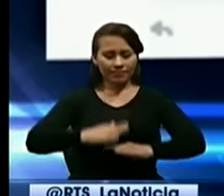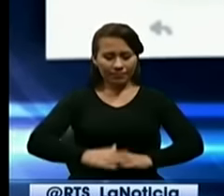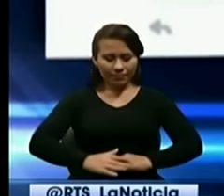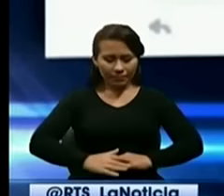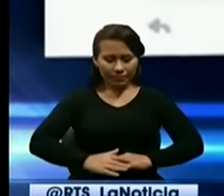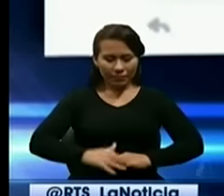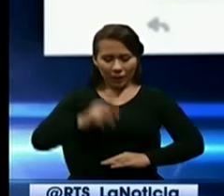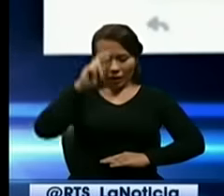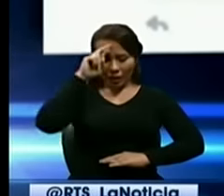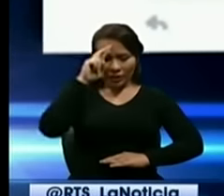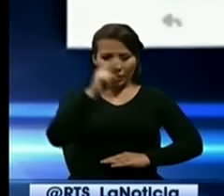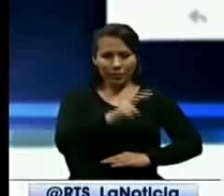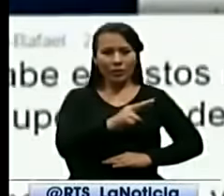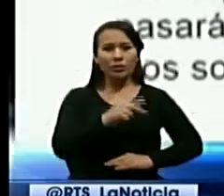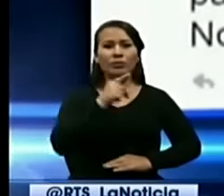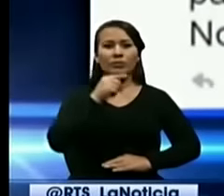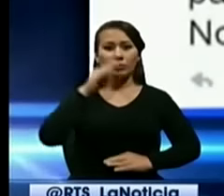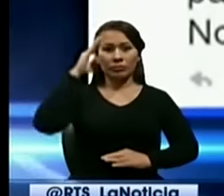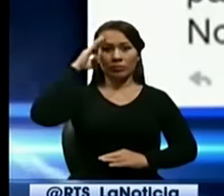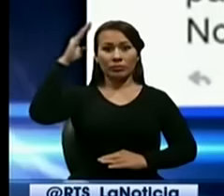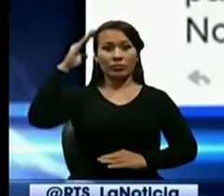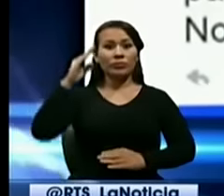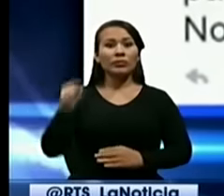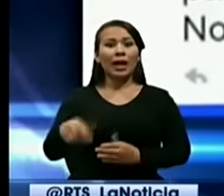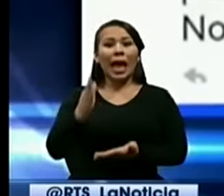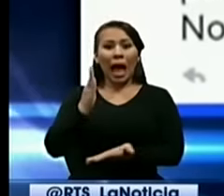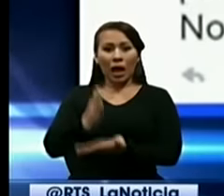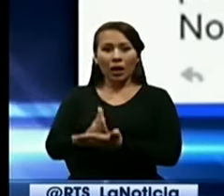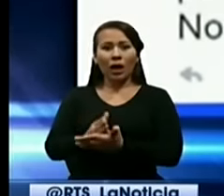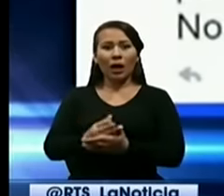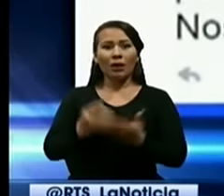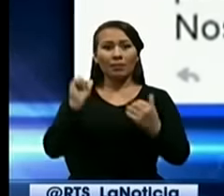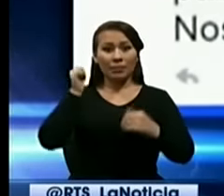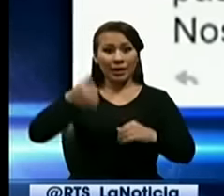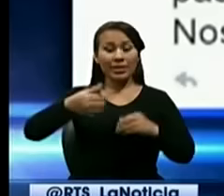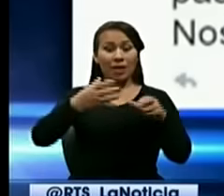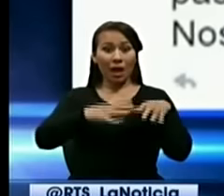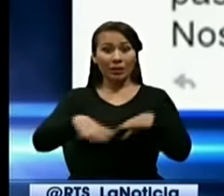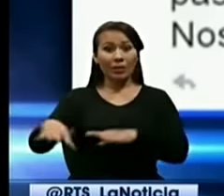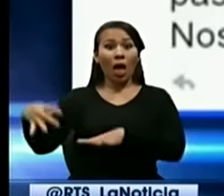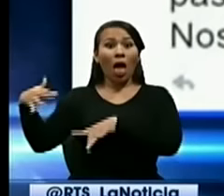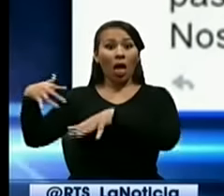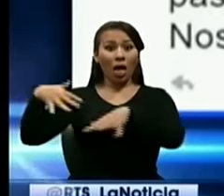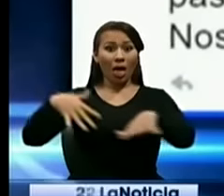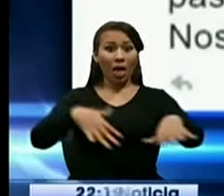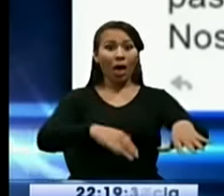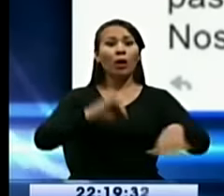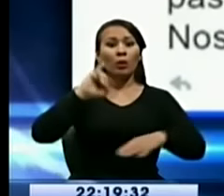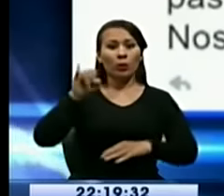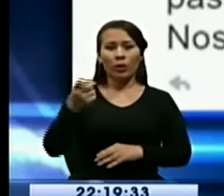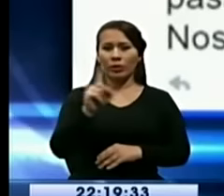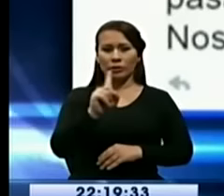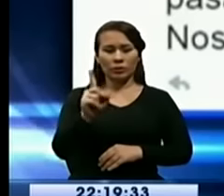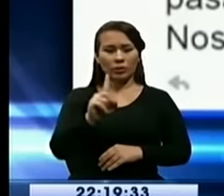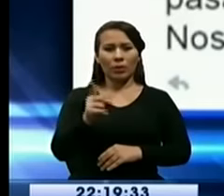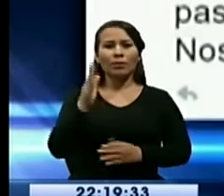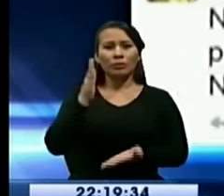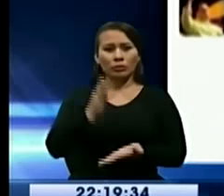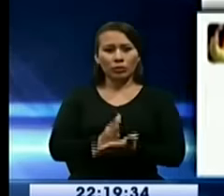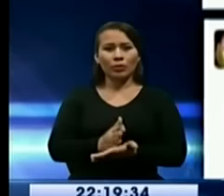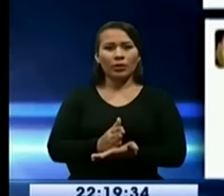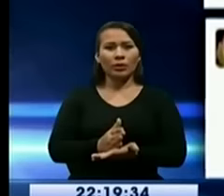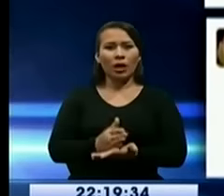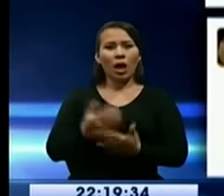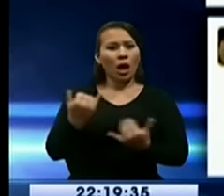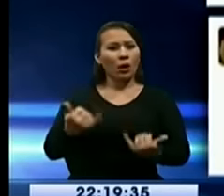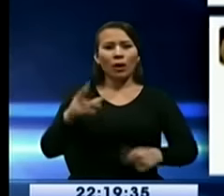a ellos, pido a nuestra militancia suspender la concentración de mañana jueves. Siempre ha sido festiva, pero no cabe en estos momentos.